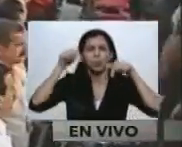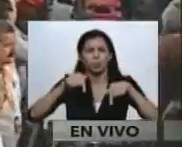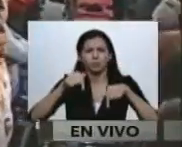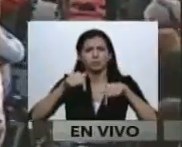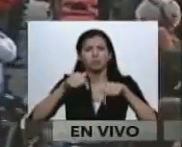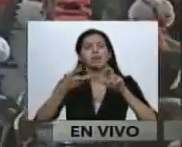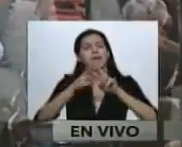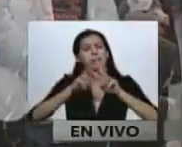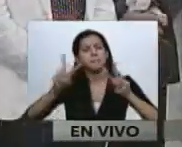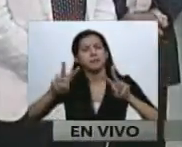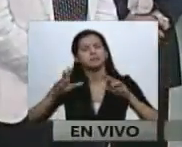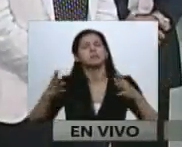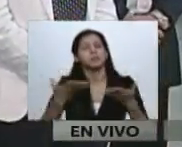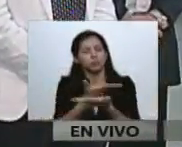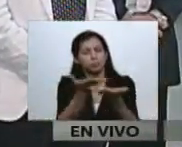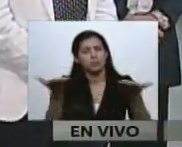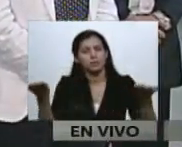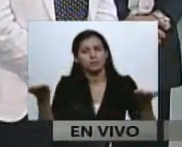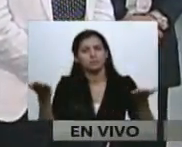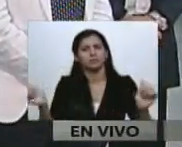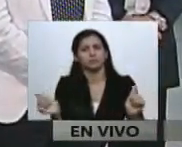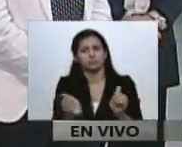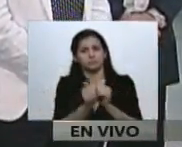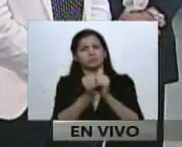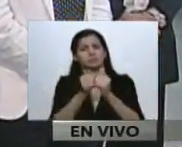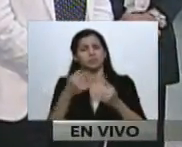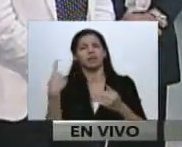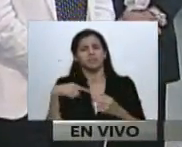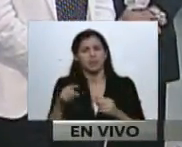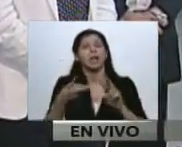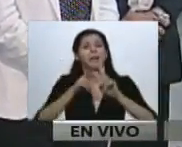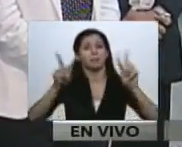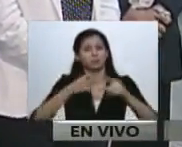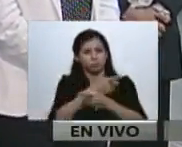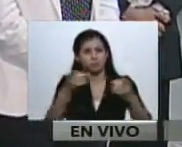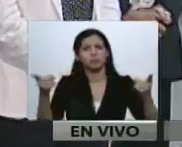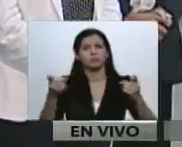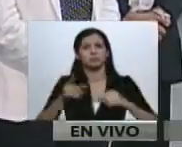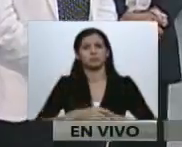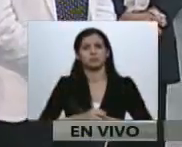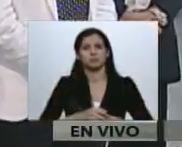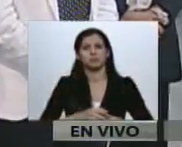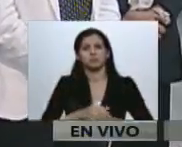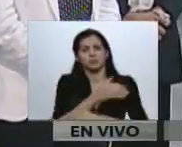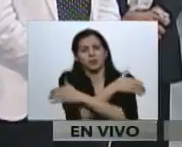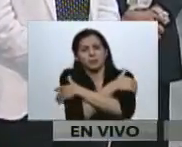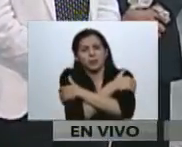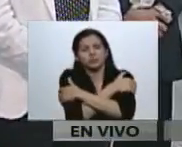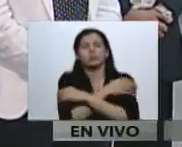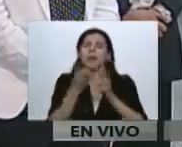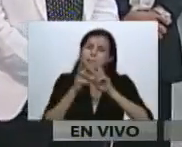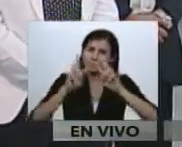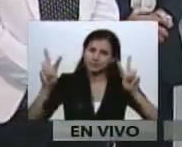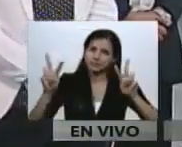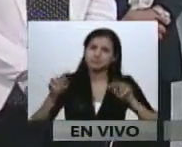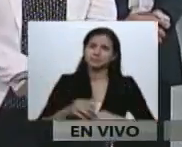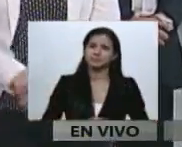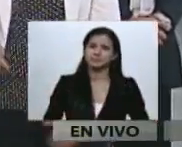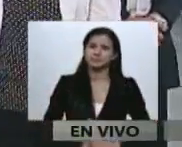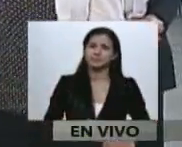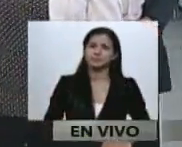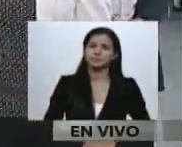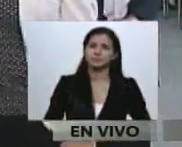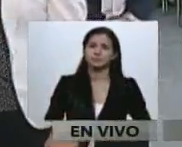con todos nosotros y nosotras. Vamos a darnos el abrazo de la paz.